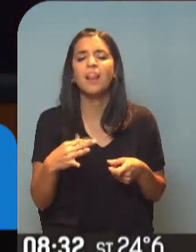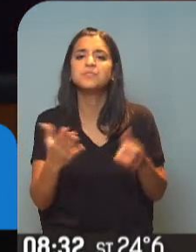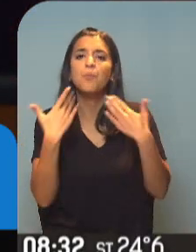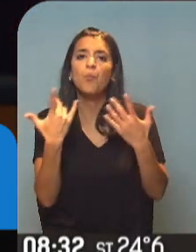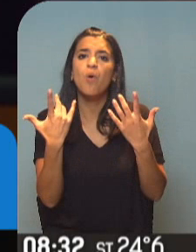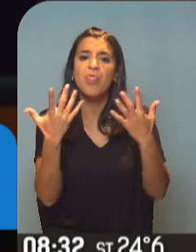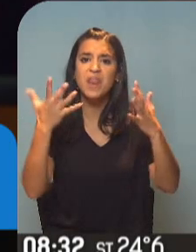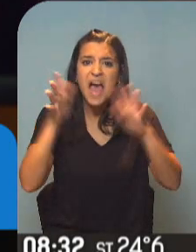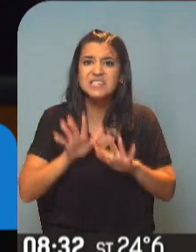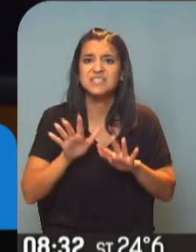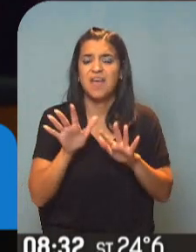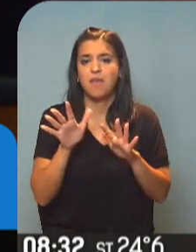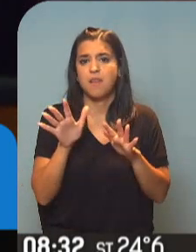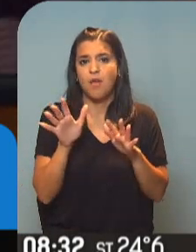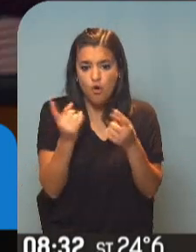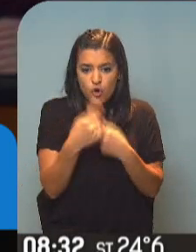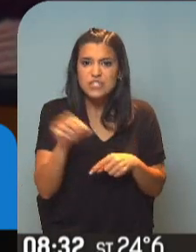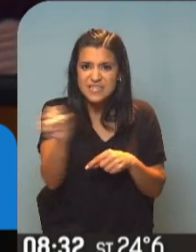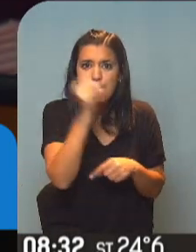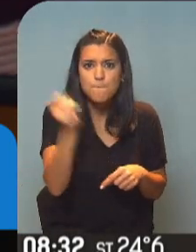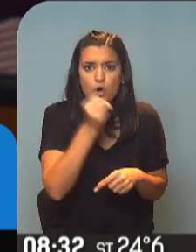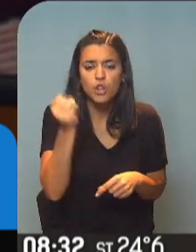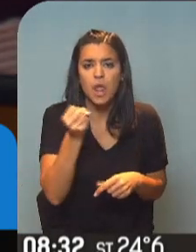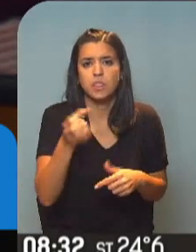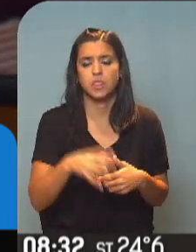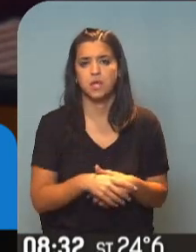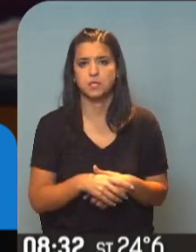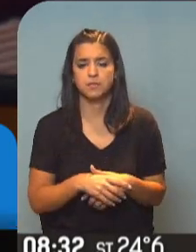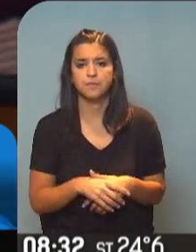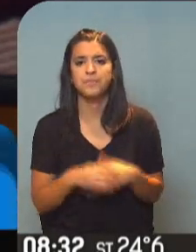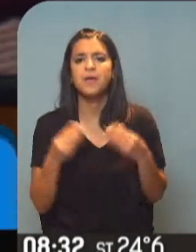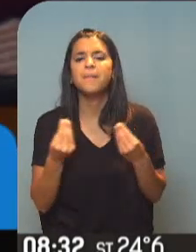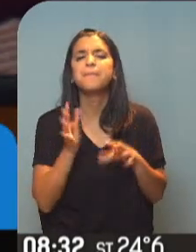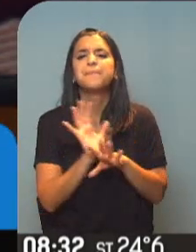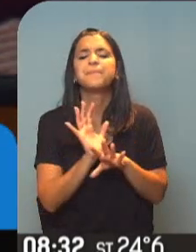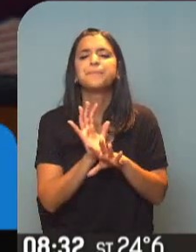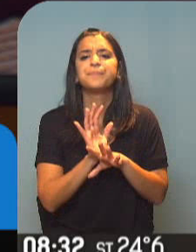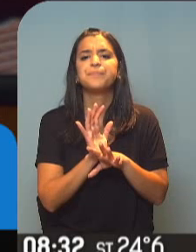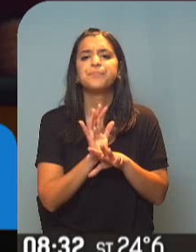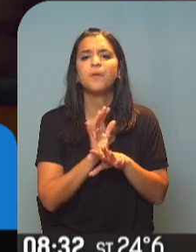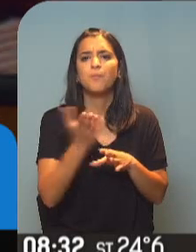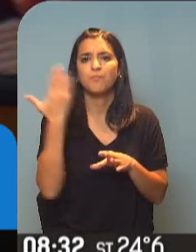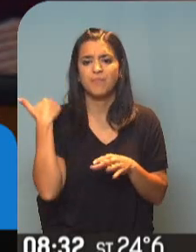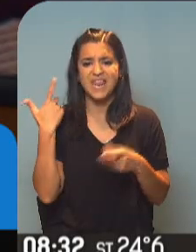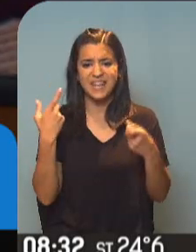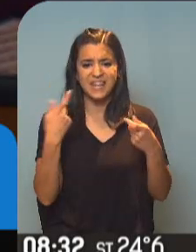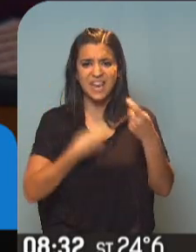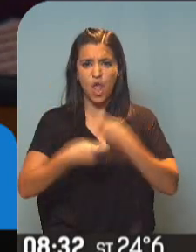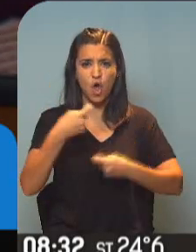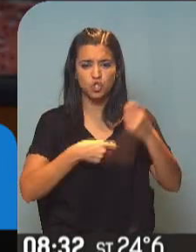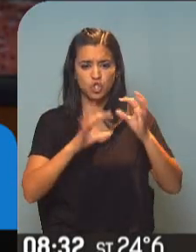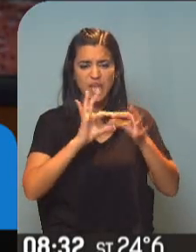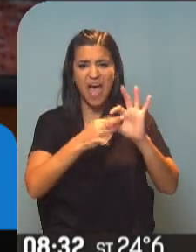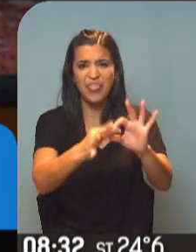y cosas de relevancia para desarmar una cadena de negocios que